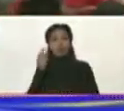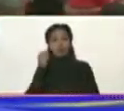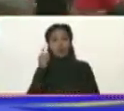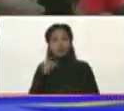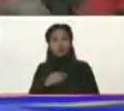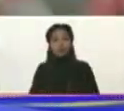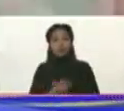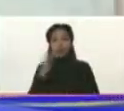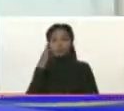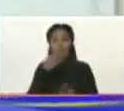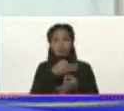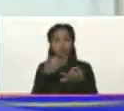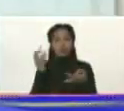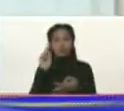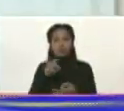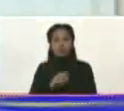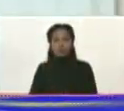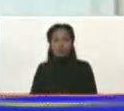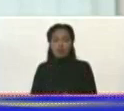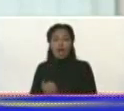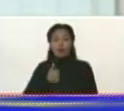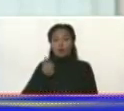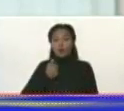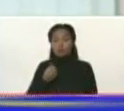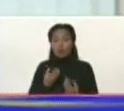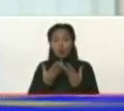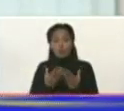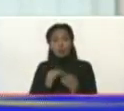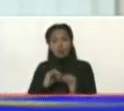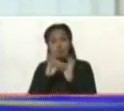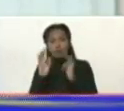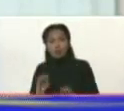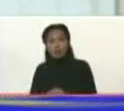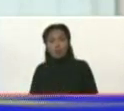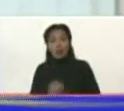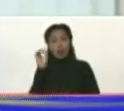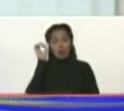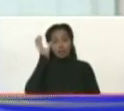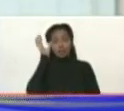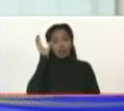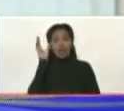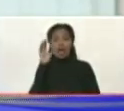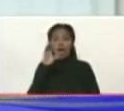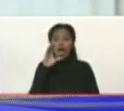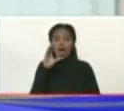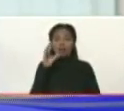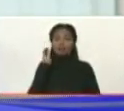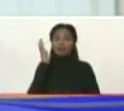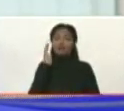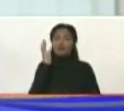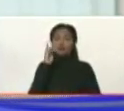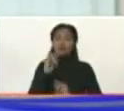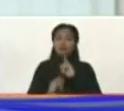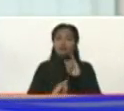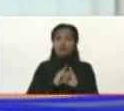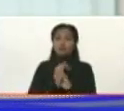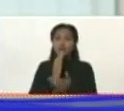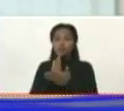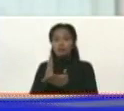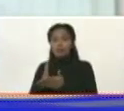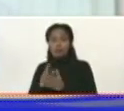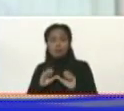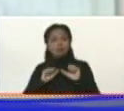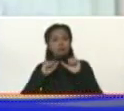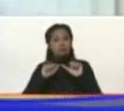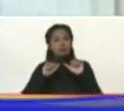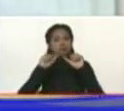Me parece extraordinaria. Aprovecho para comentarla. La idea de un Cumbre Internacional y